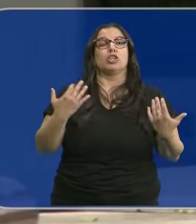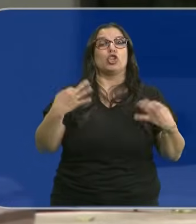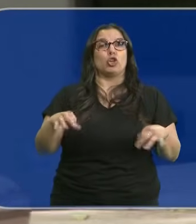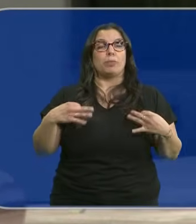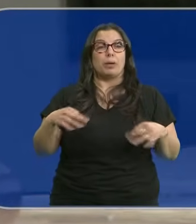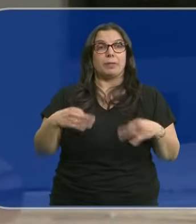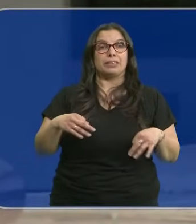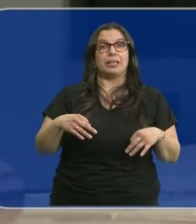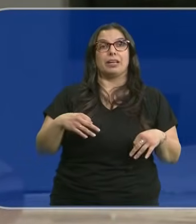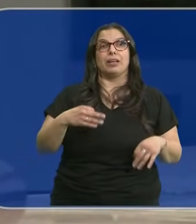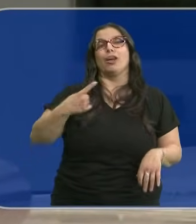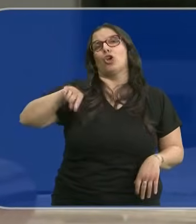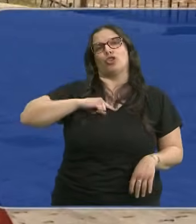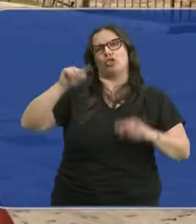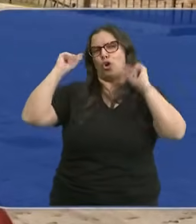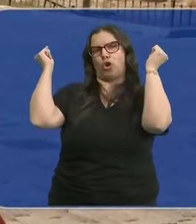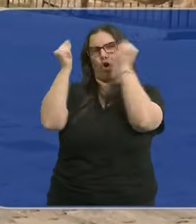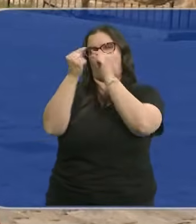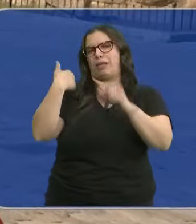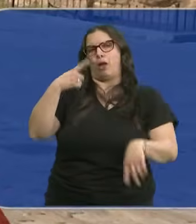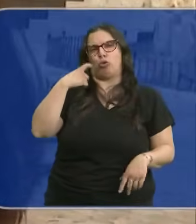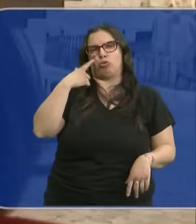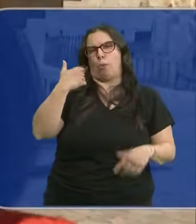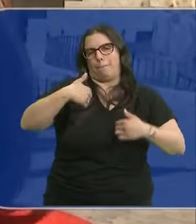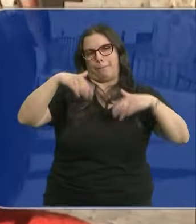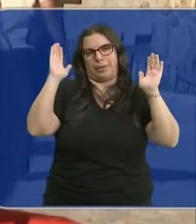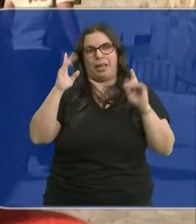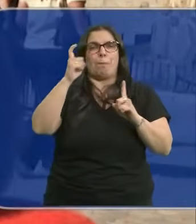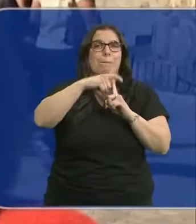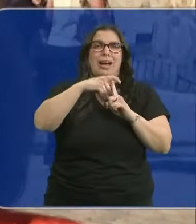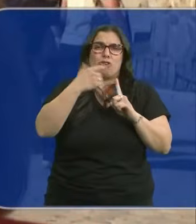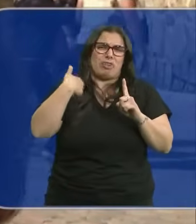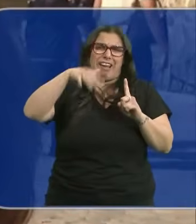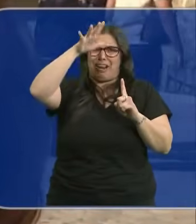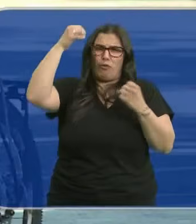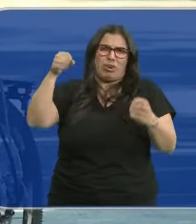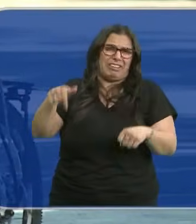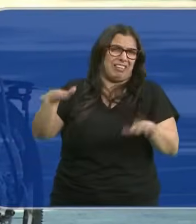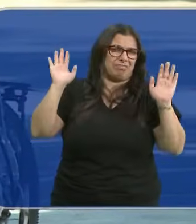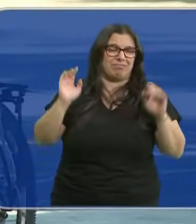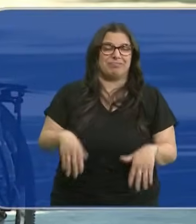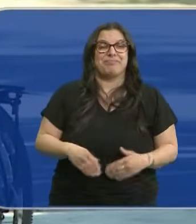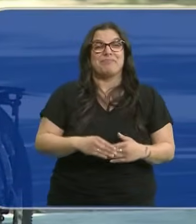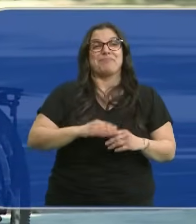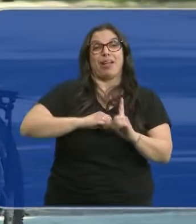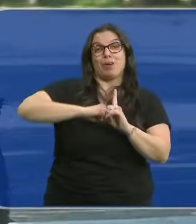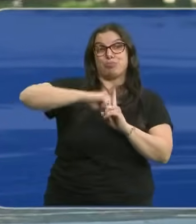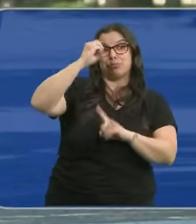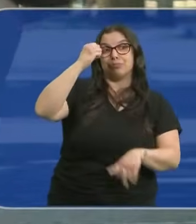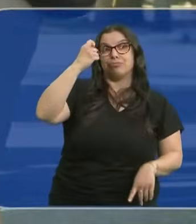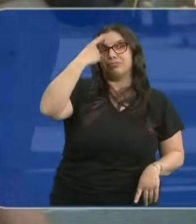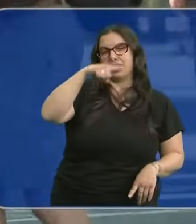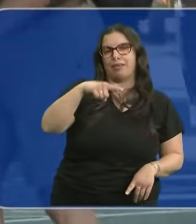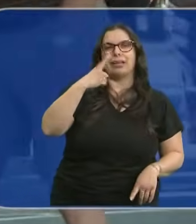normal juegas en otra liga. Somos de Córdoba y ya estamos acostumbrados a eso. O sea, en mayo ya hace muchísimo calor allí. Con las altas temperaturas, ya saben,